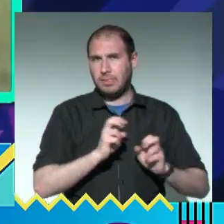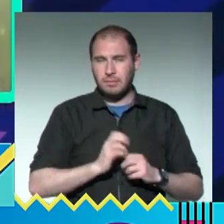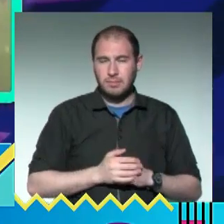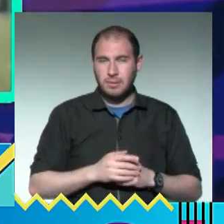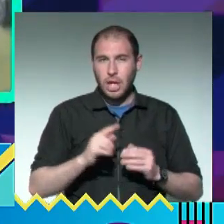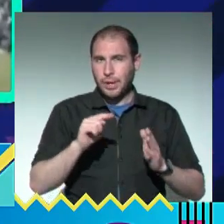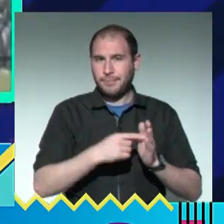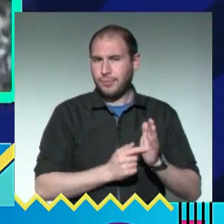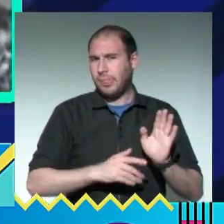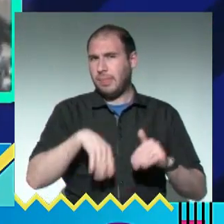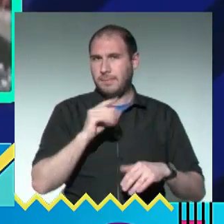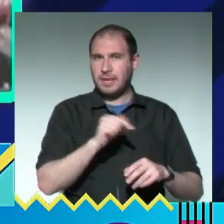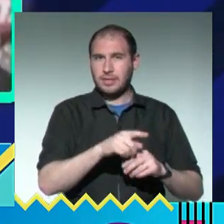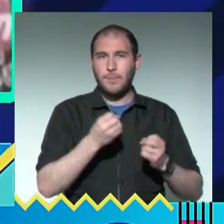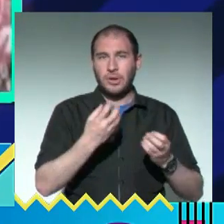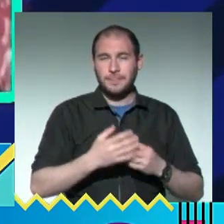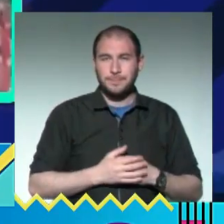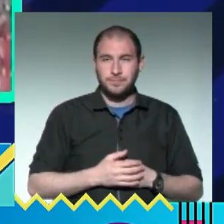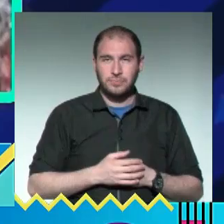los ingresos por